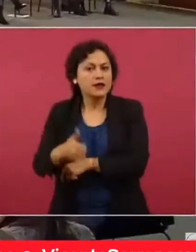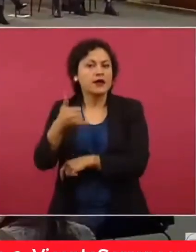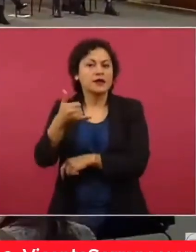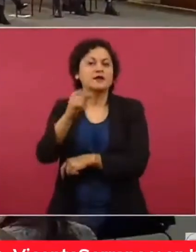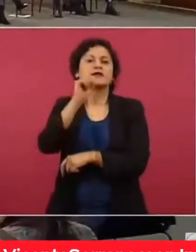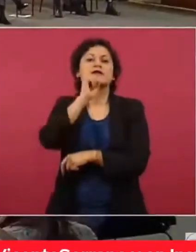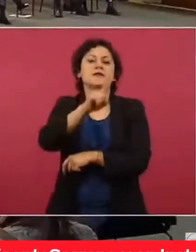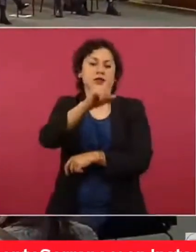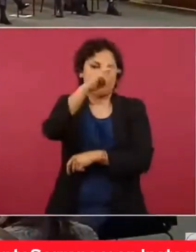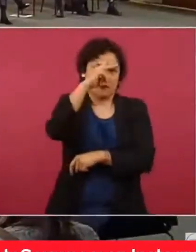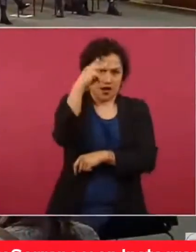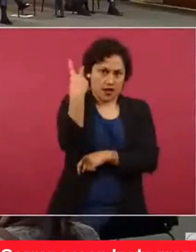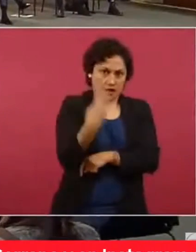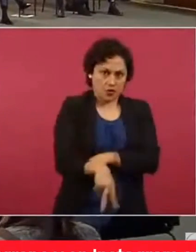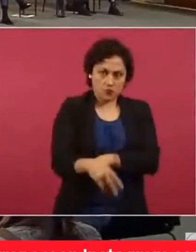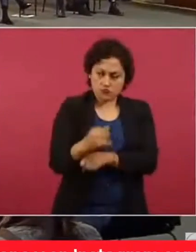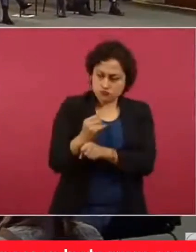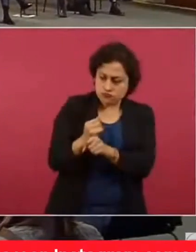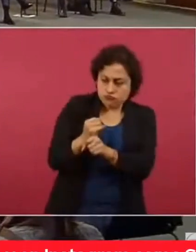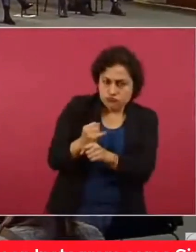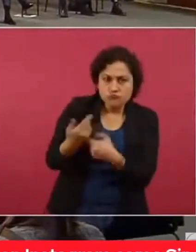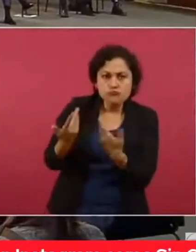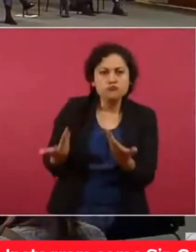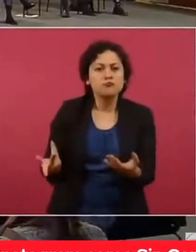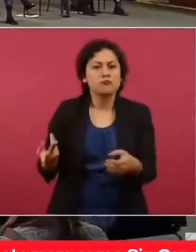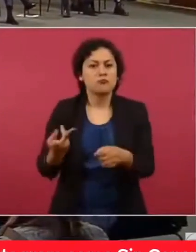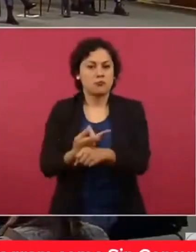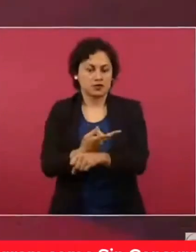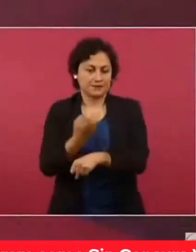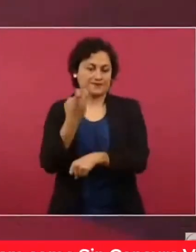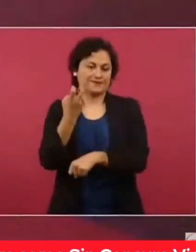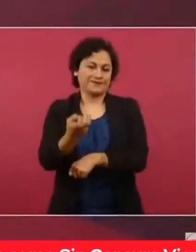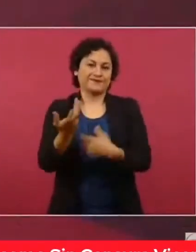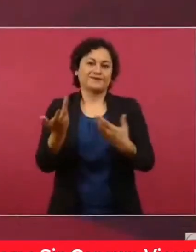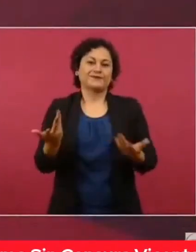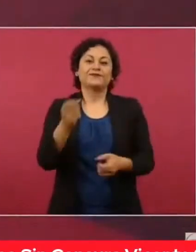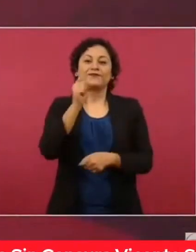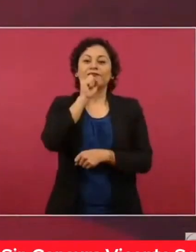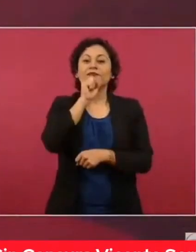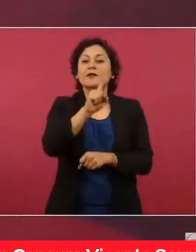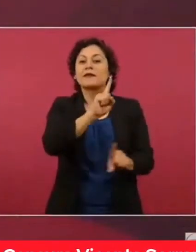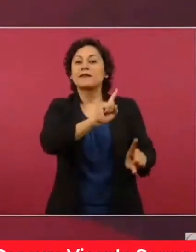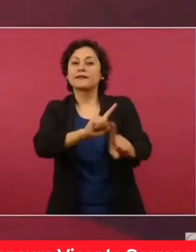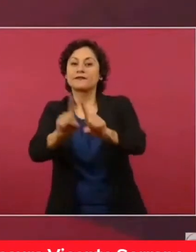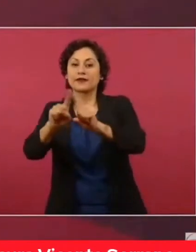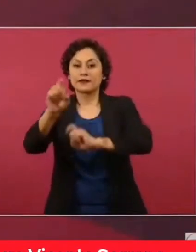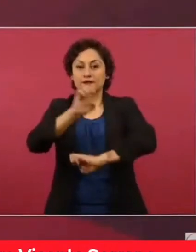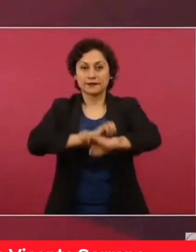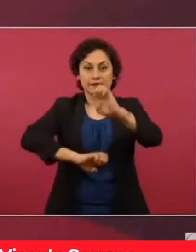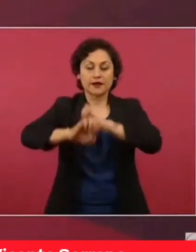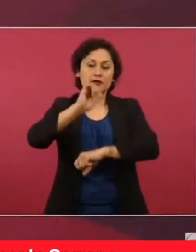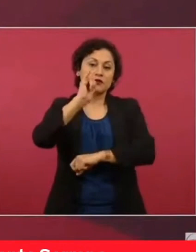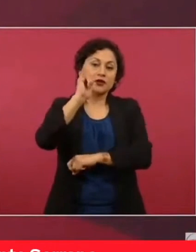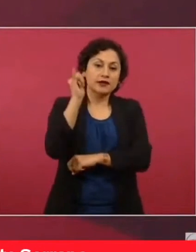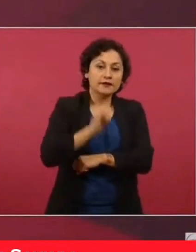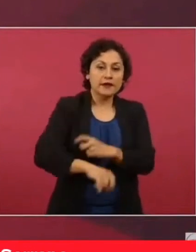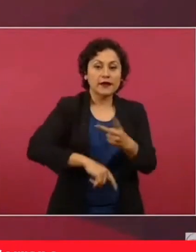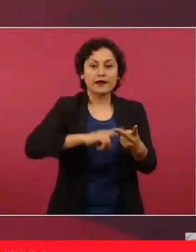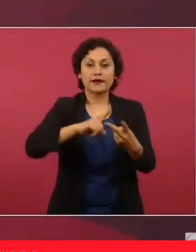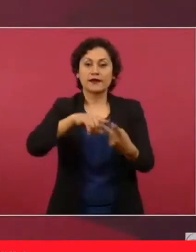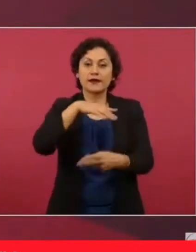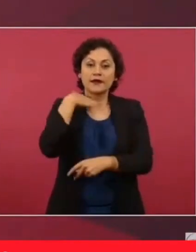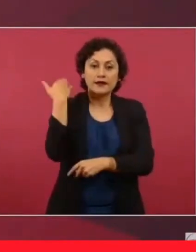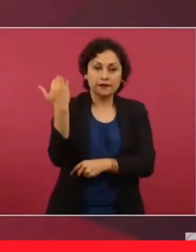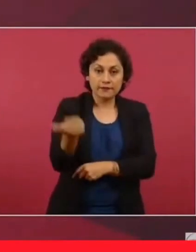ahora es México. Destacar también la presencia de los embajadores de Italia y Alemania,